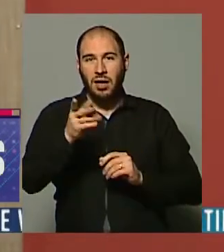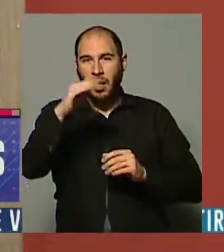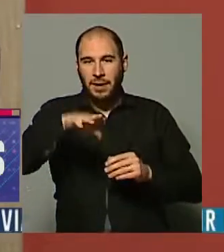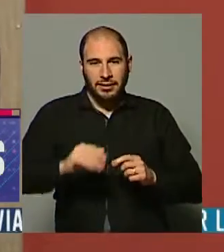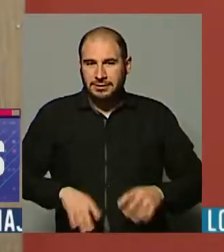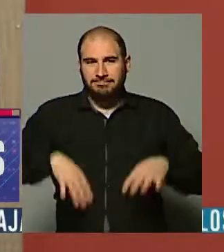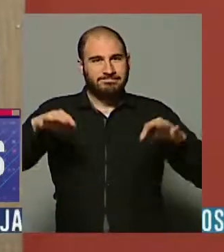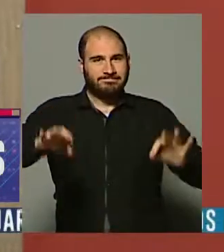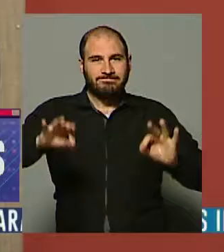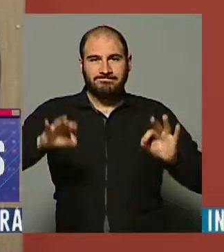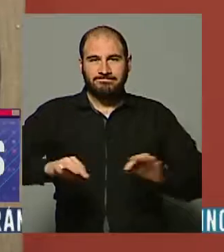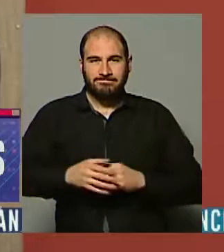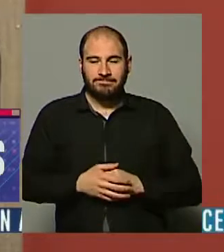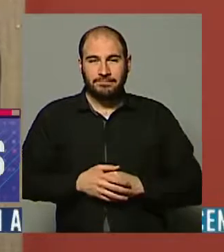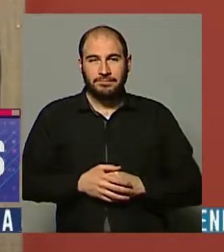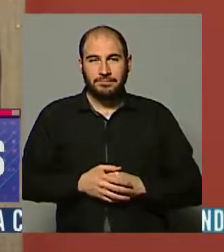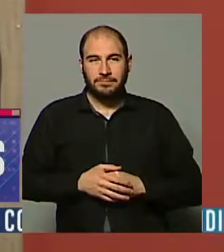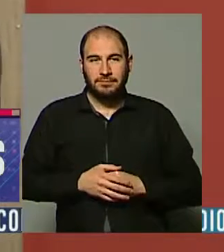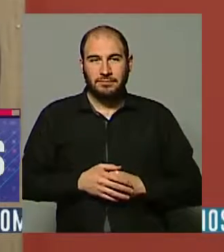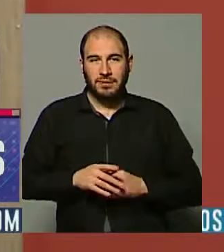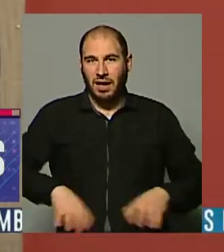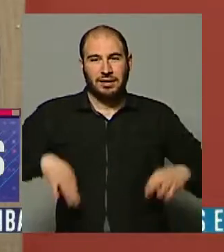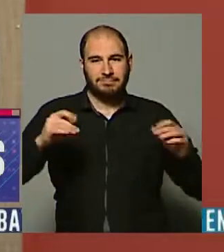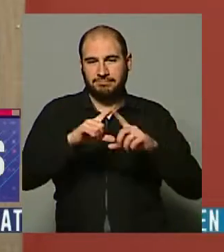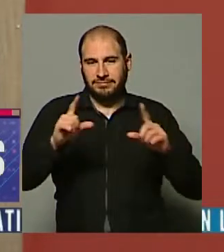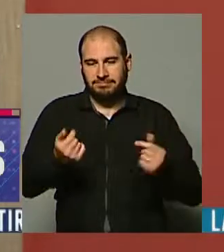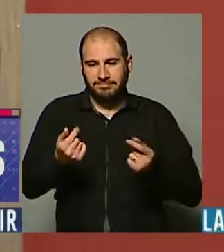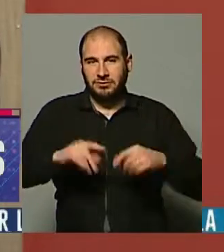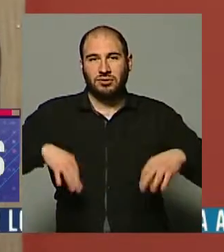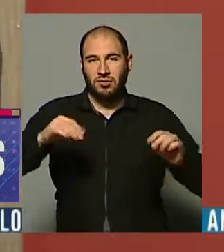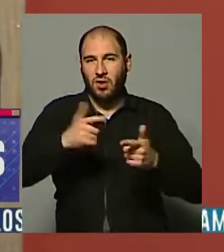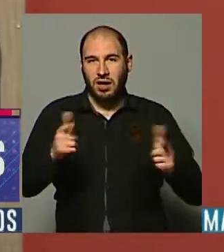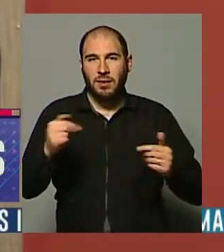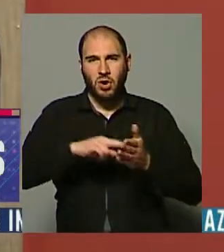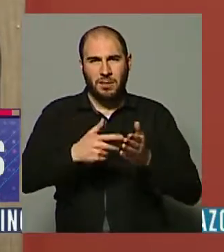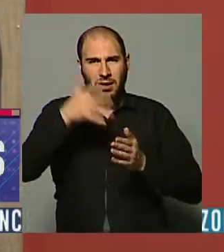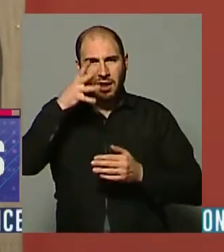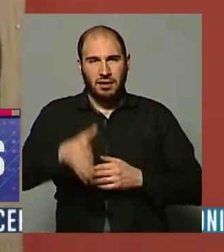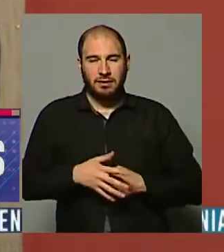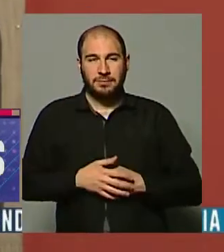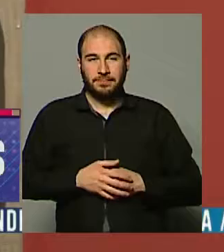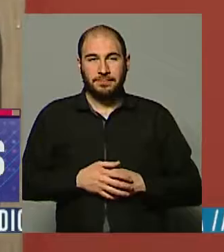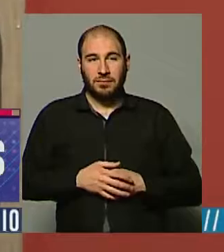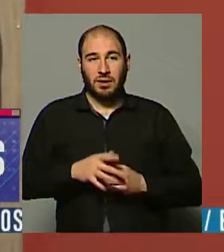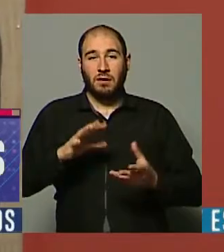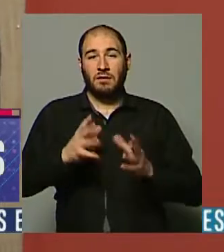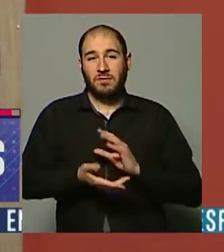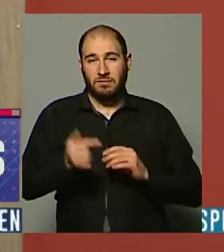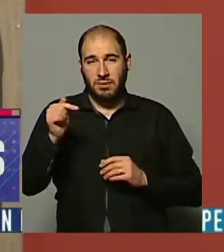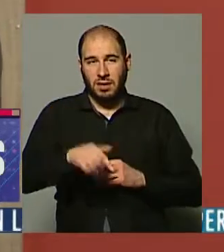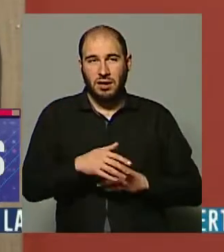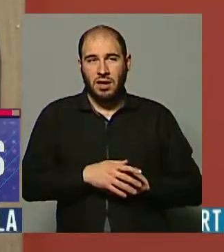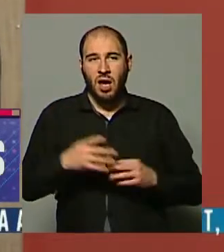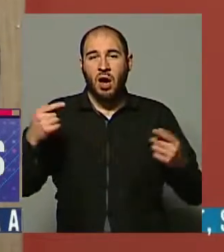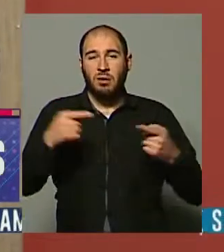tiene la totalidad de los depósitos líquidos, con lo cual sería un problema sumamente grande. Así que desde ese punto de vista, lo